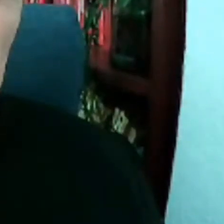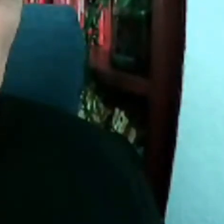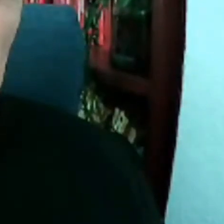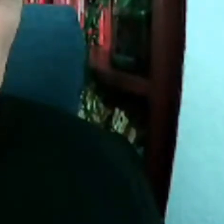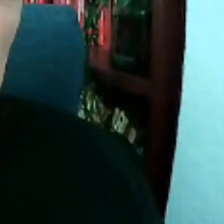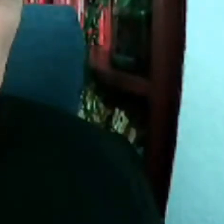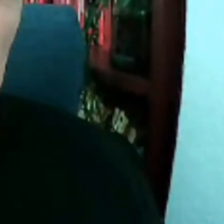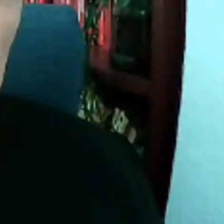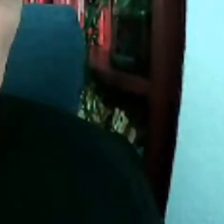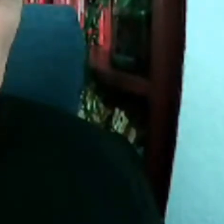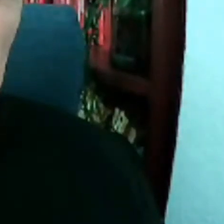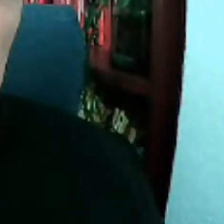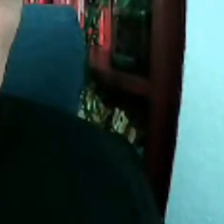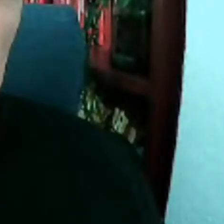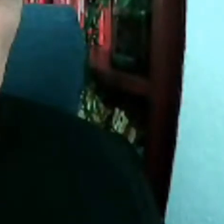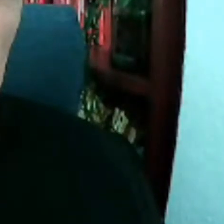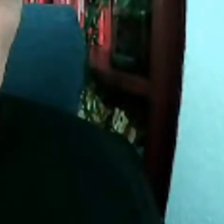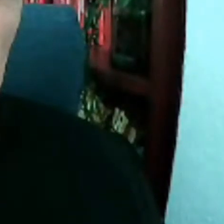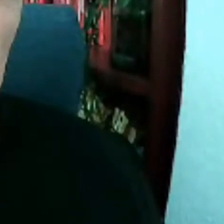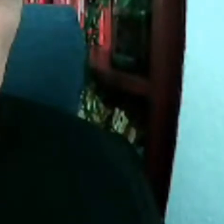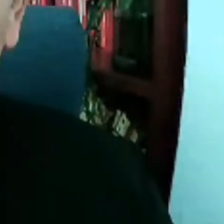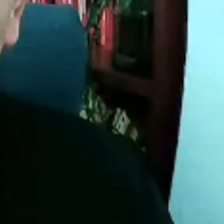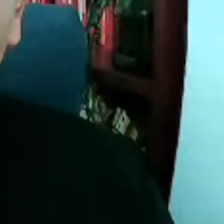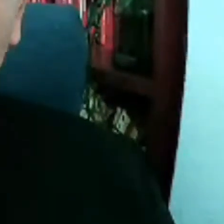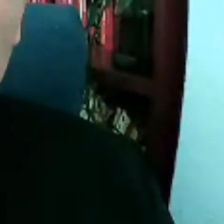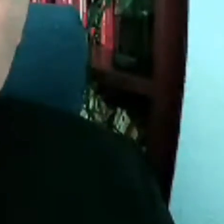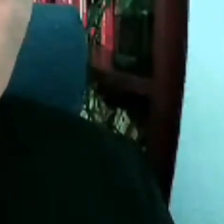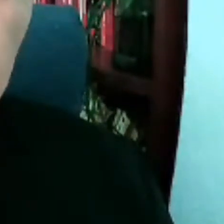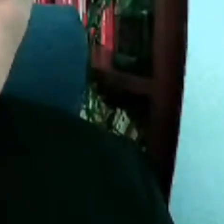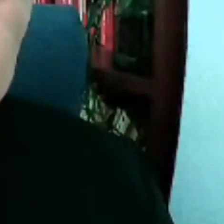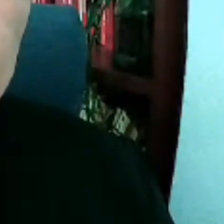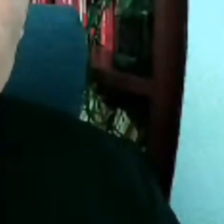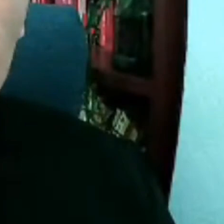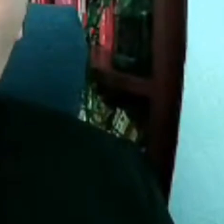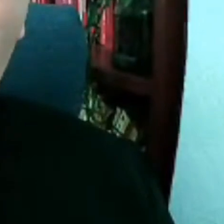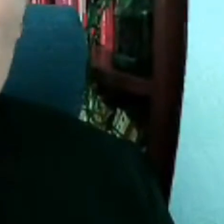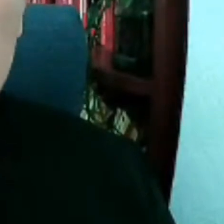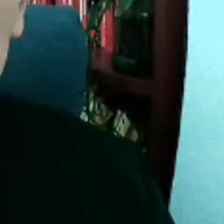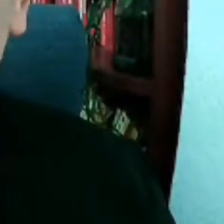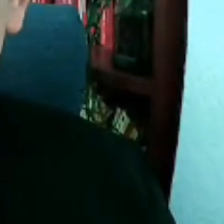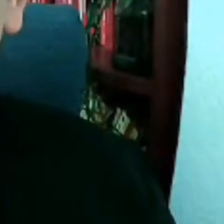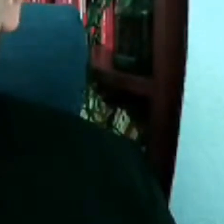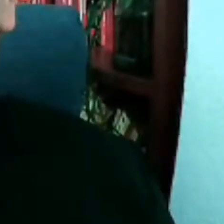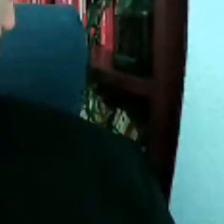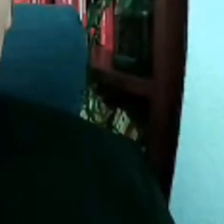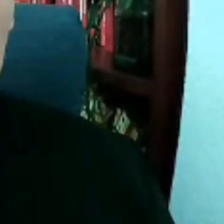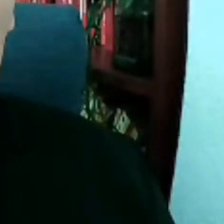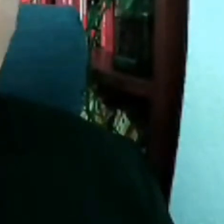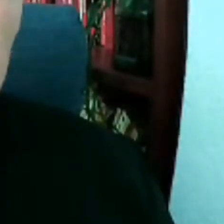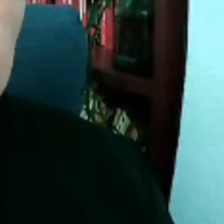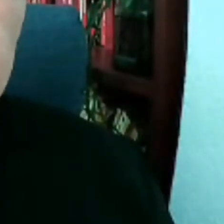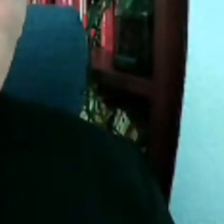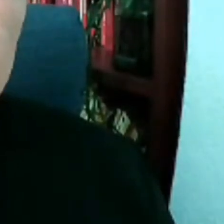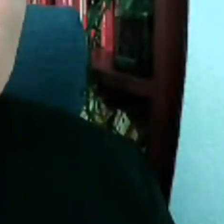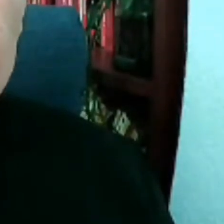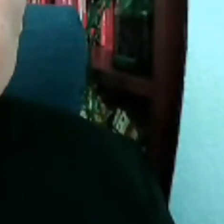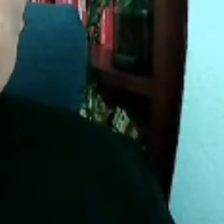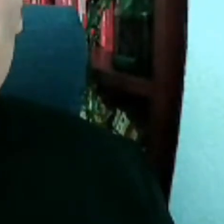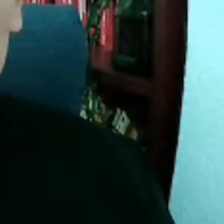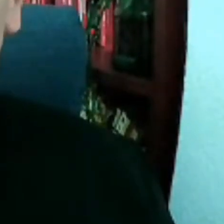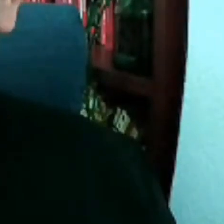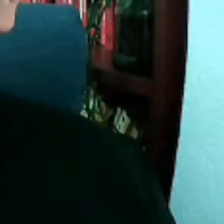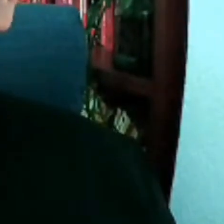intereses momentáneos. Me gustó muchísimo la respuesta que dio ayer Nancy Flores